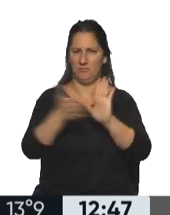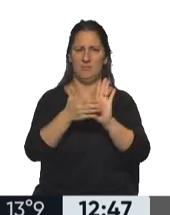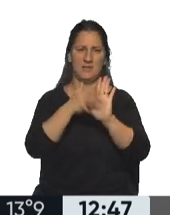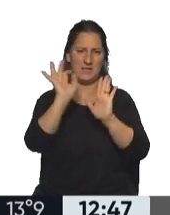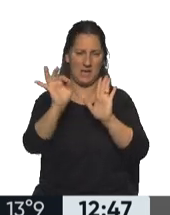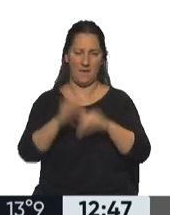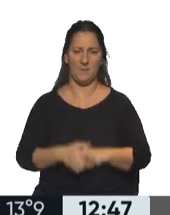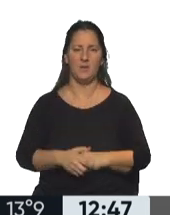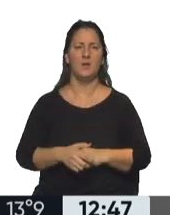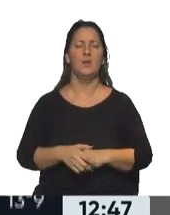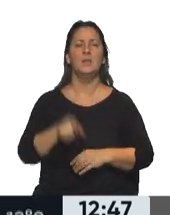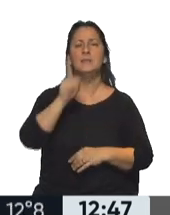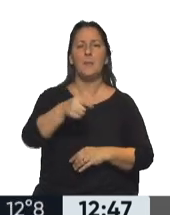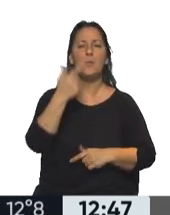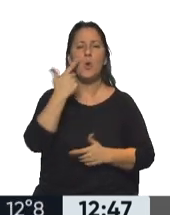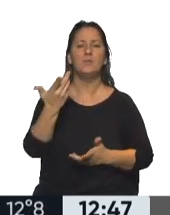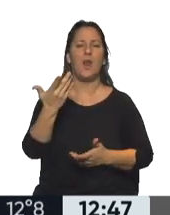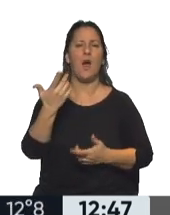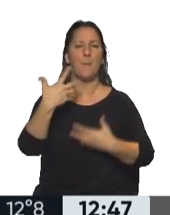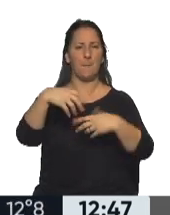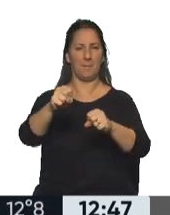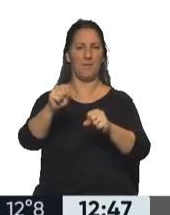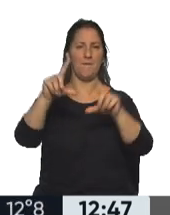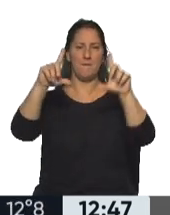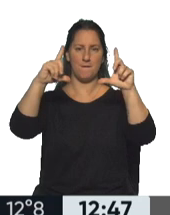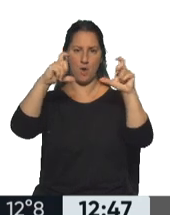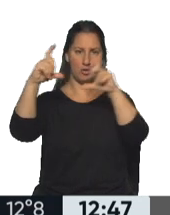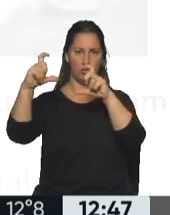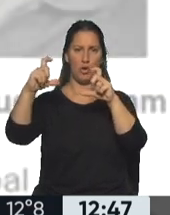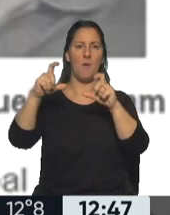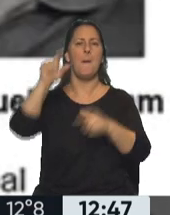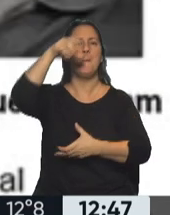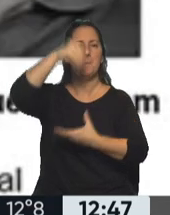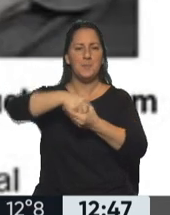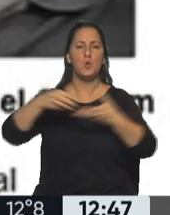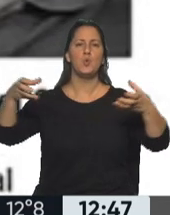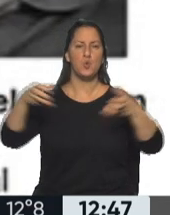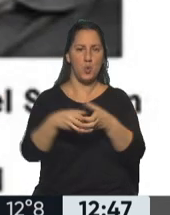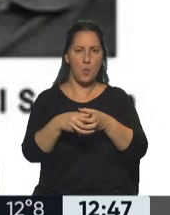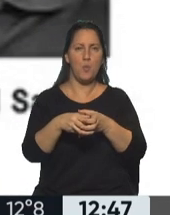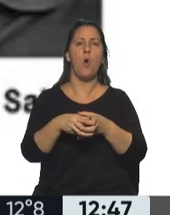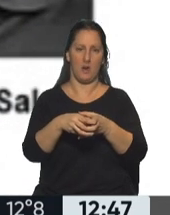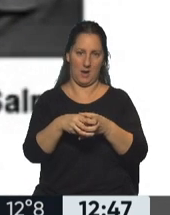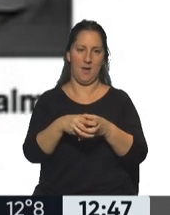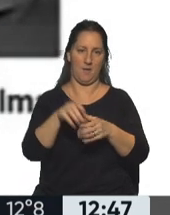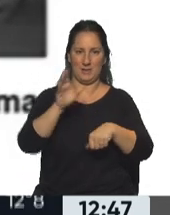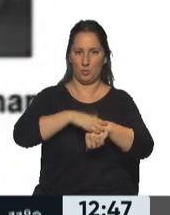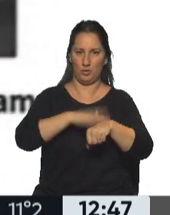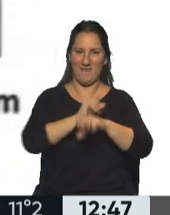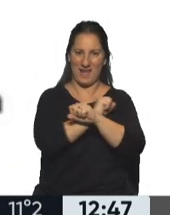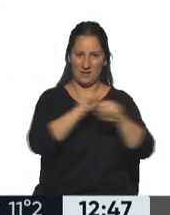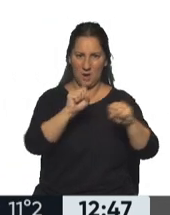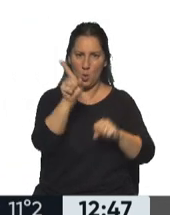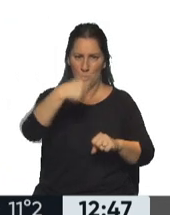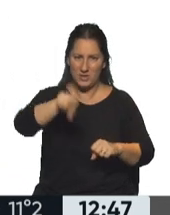aparece como novedoso la identificación incluso a través de fotografías de los integrantes de ese grupo que perpetró los atentados tenían ustedes